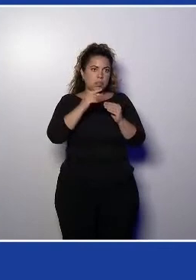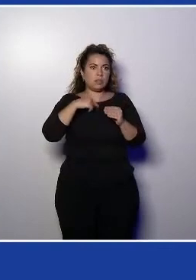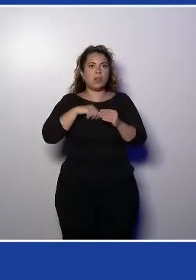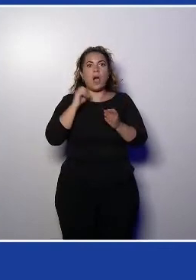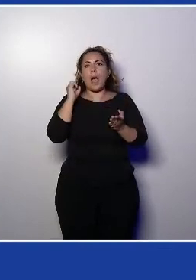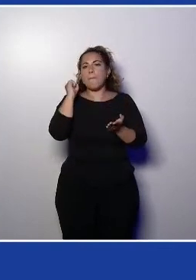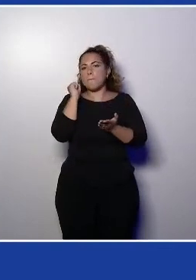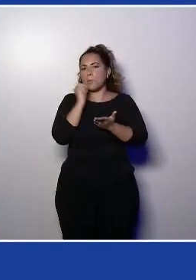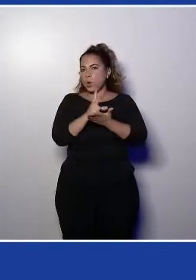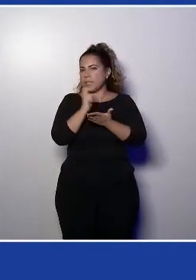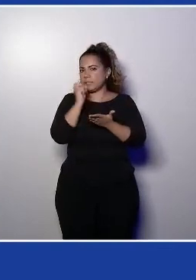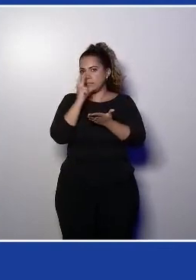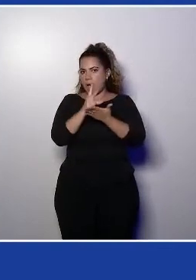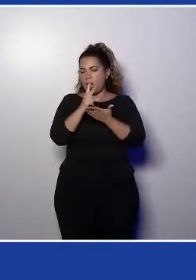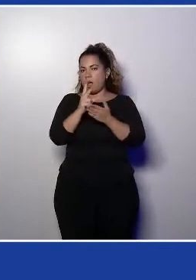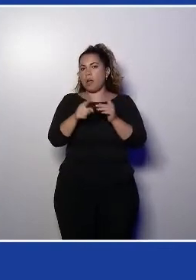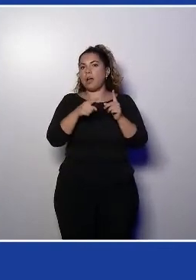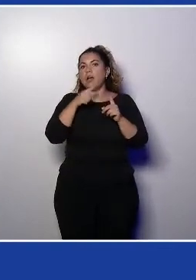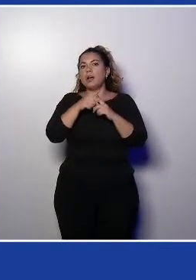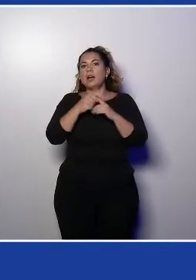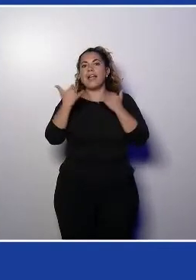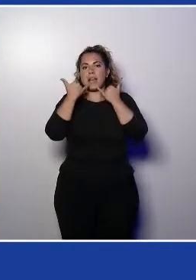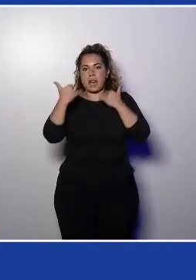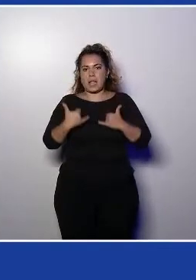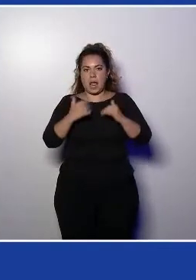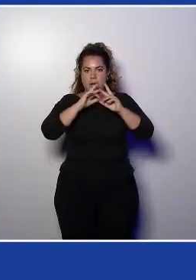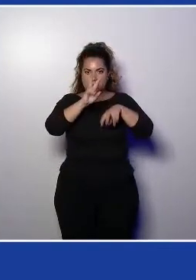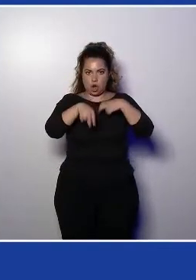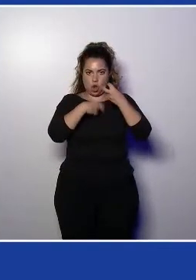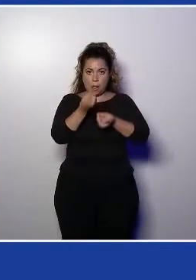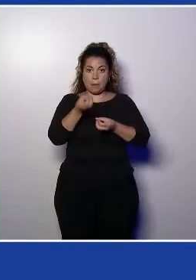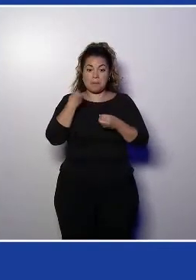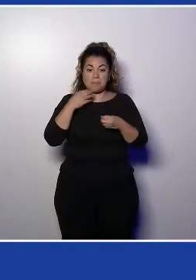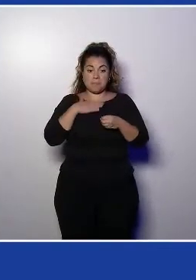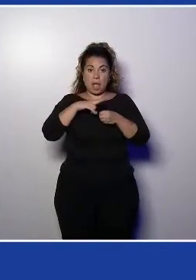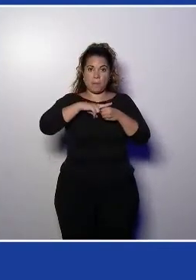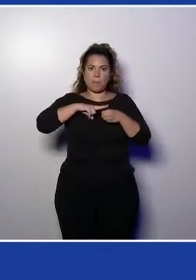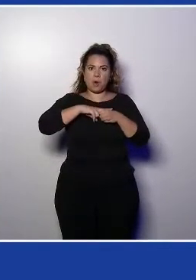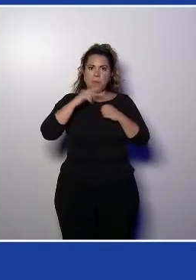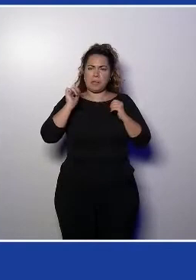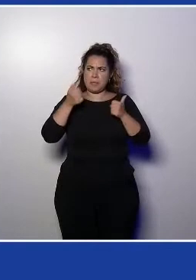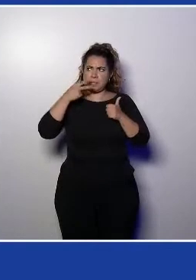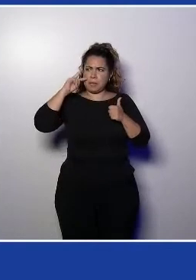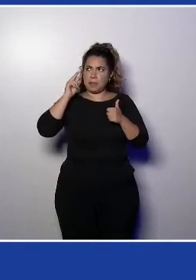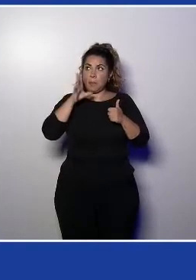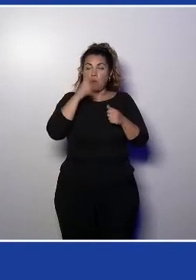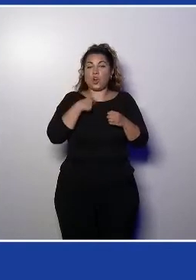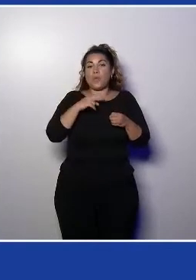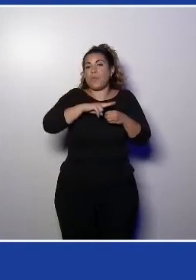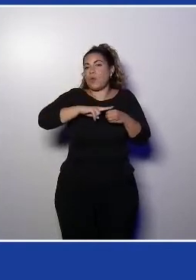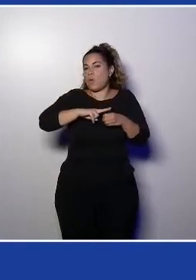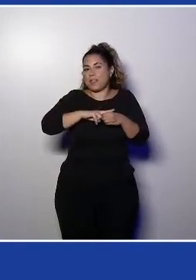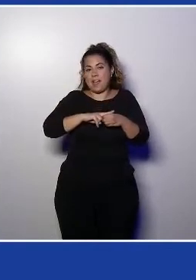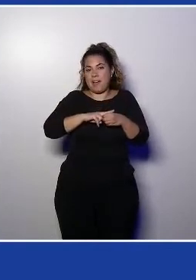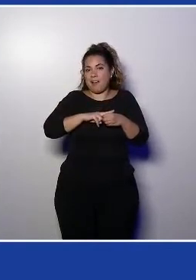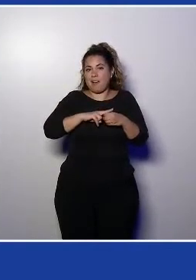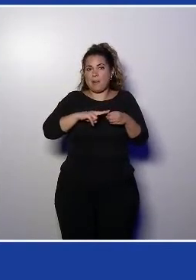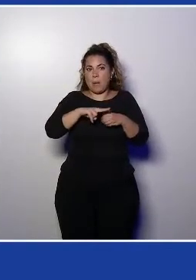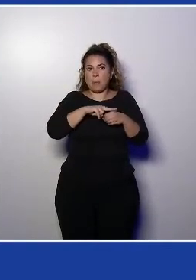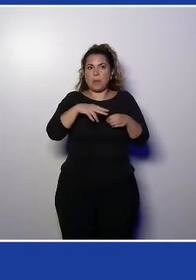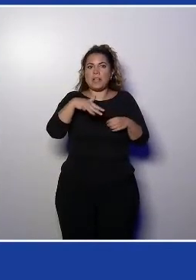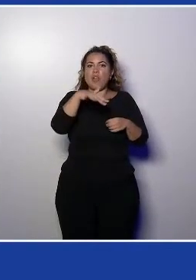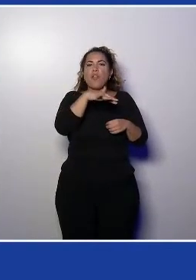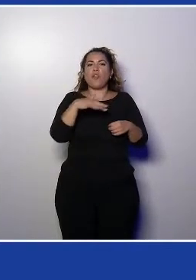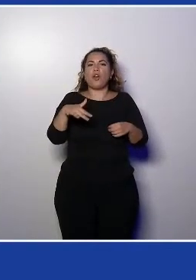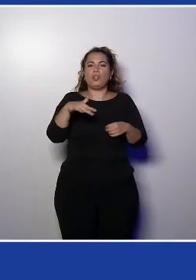apostando a las energías renovables. Nuestra provincia comenzó la experiencia, porque somos una provincia que está